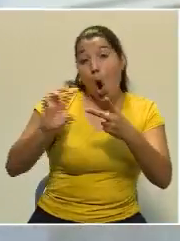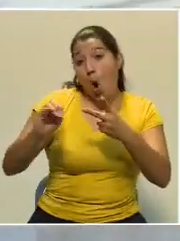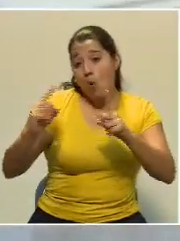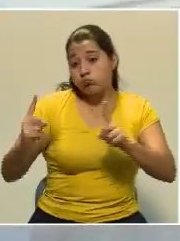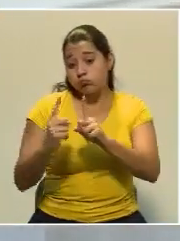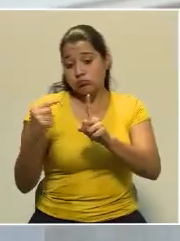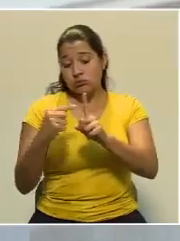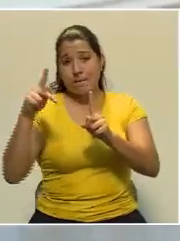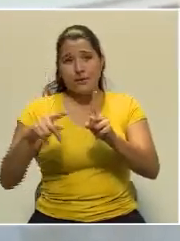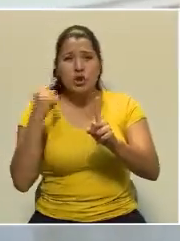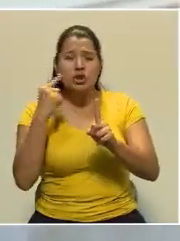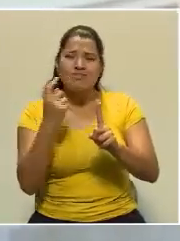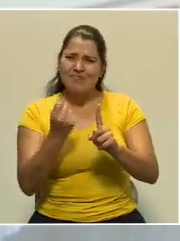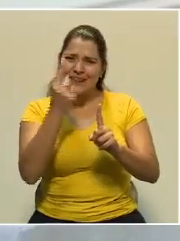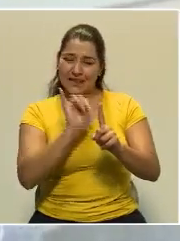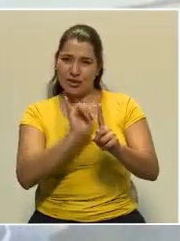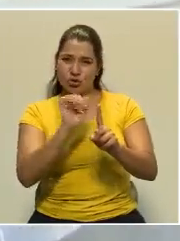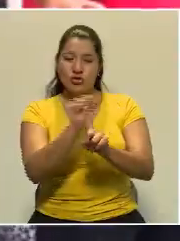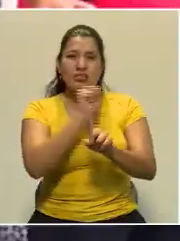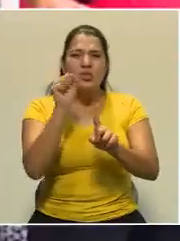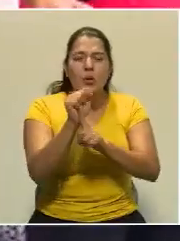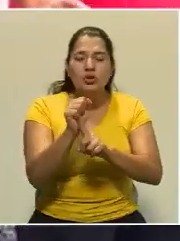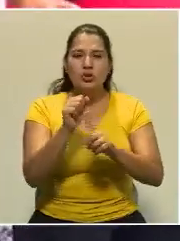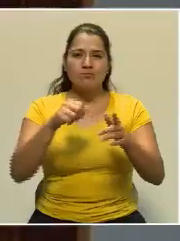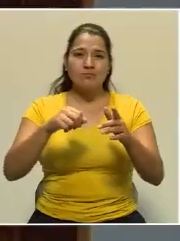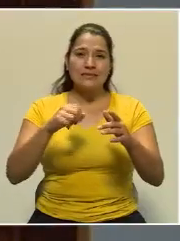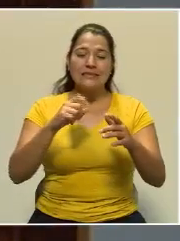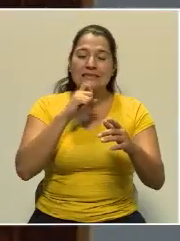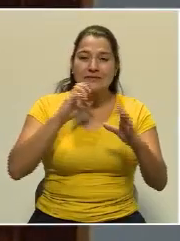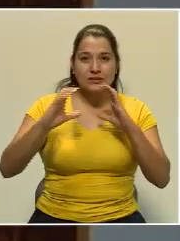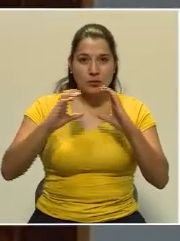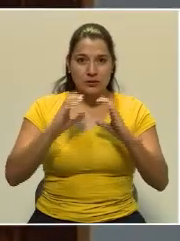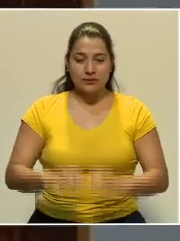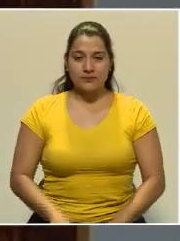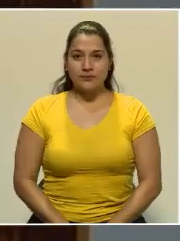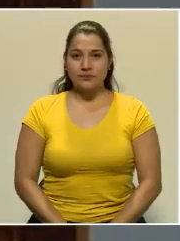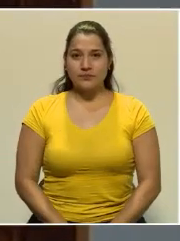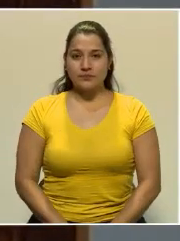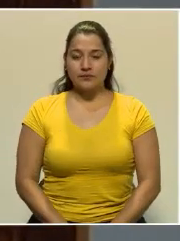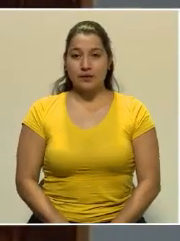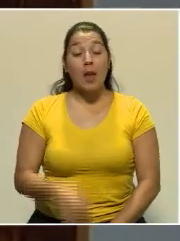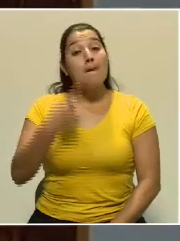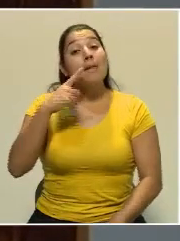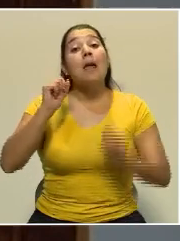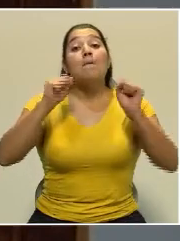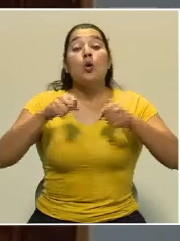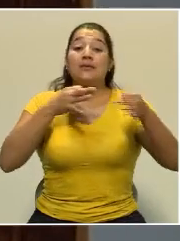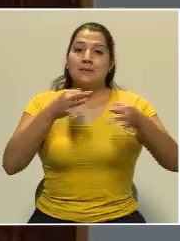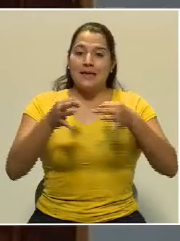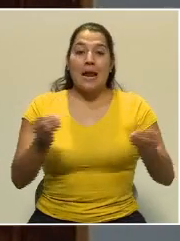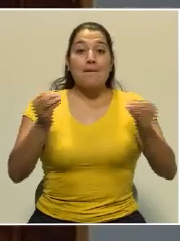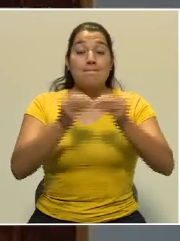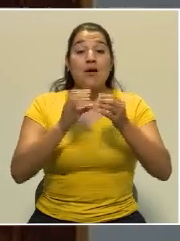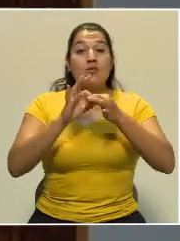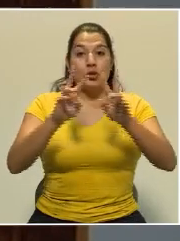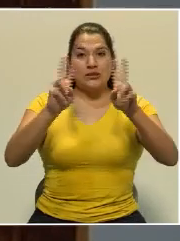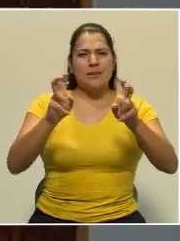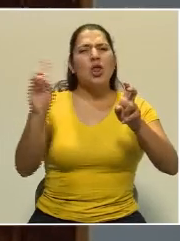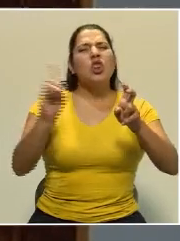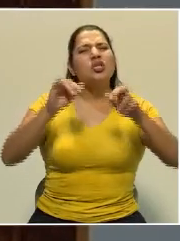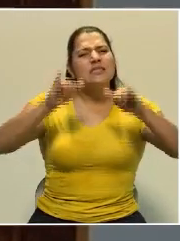consideración de su situación y dificultades con la comunicación. Para ampliar sobre este tema nos encontramos en San